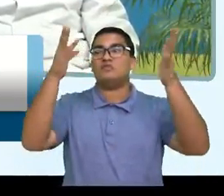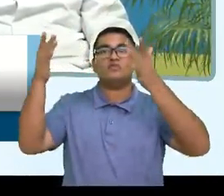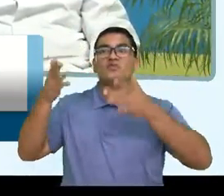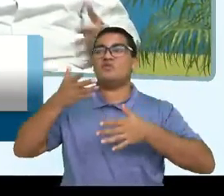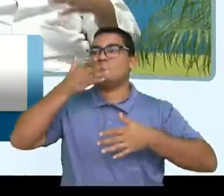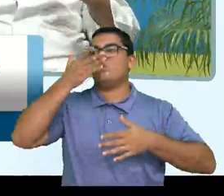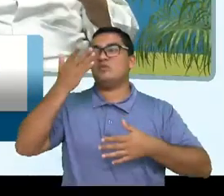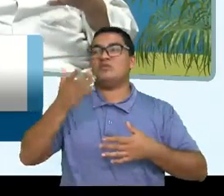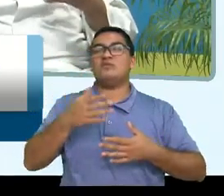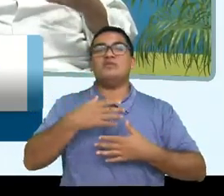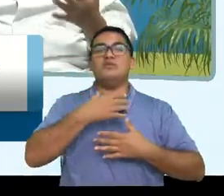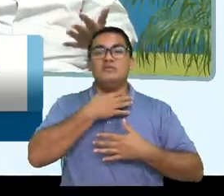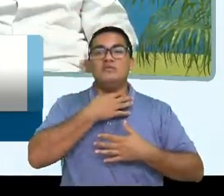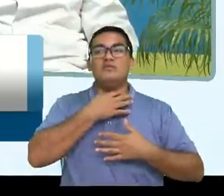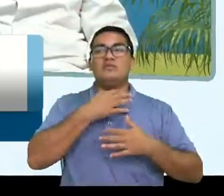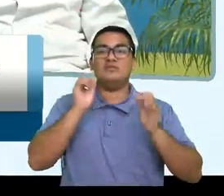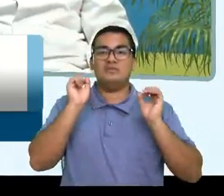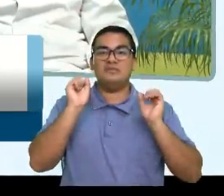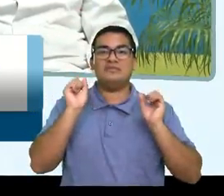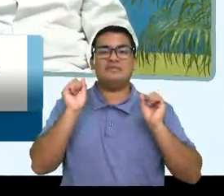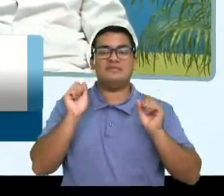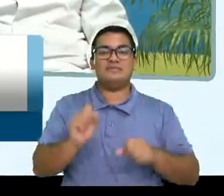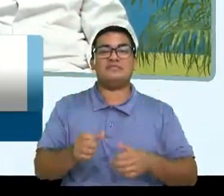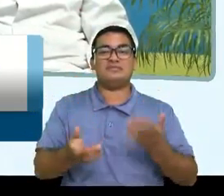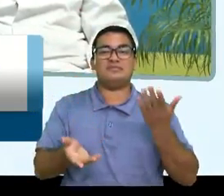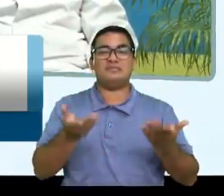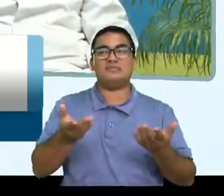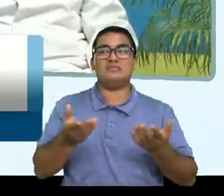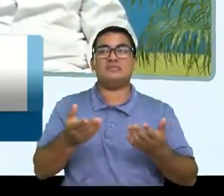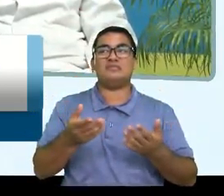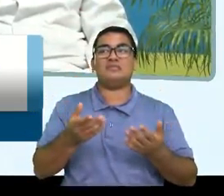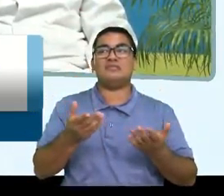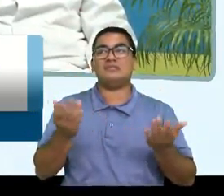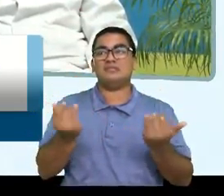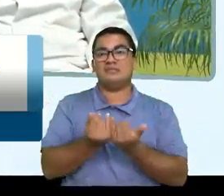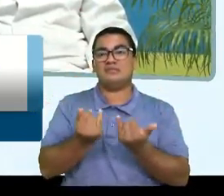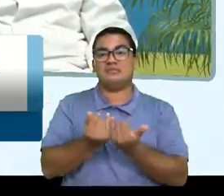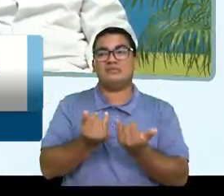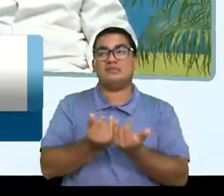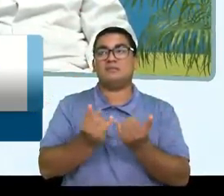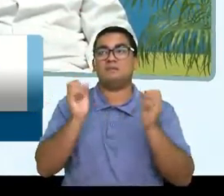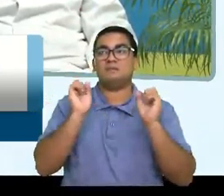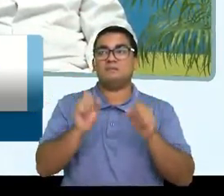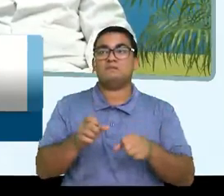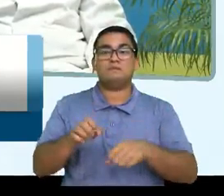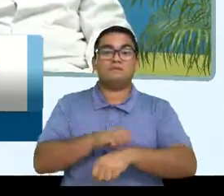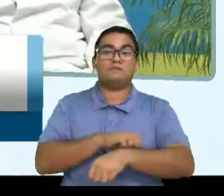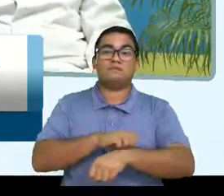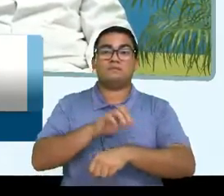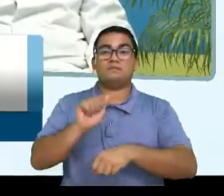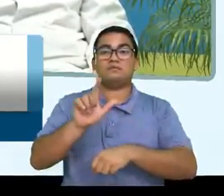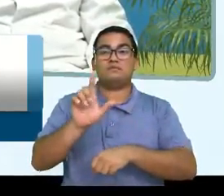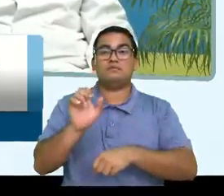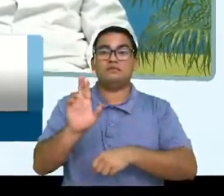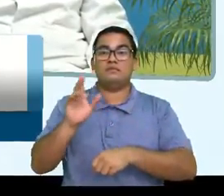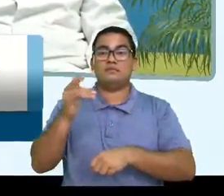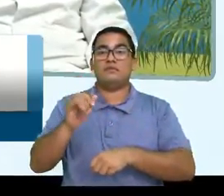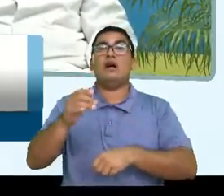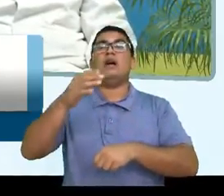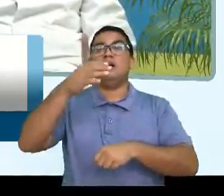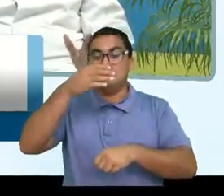lo aspiro y eso me puede dar también irritación o puede dar un proceso alérgico, puedo comenzar a